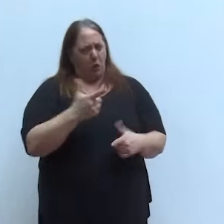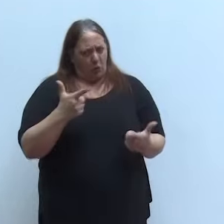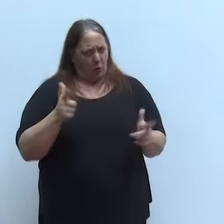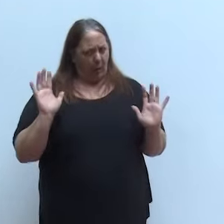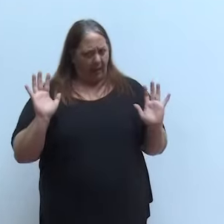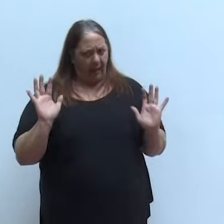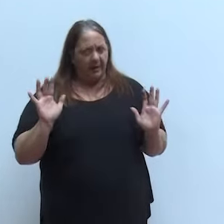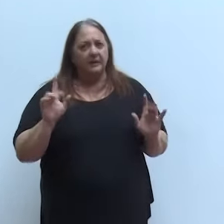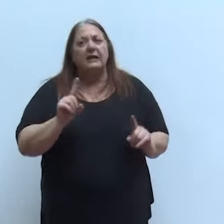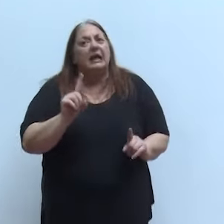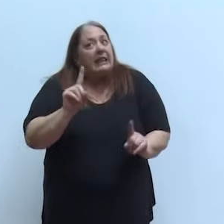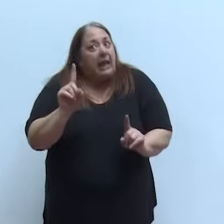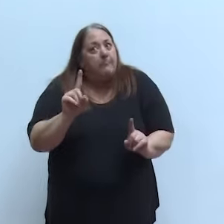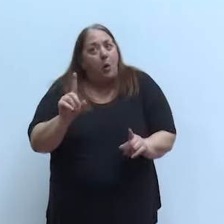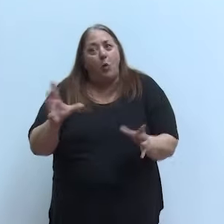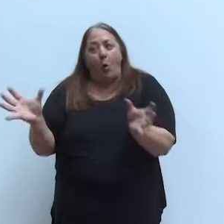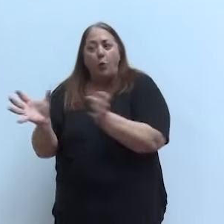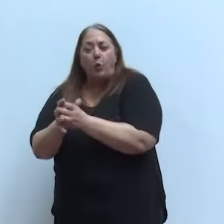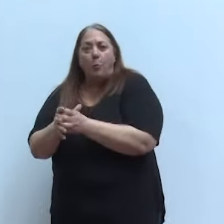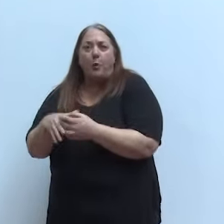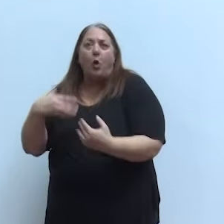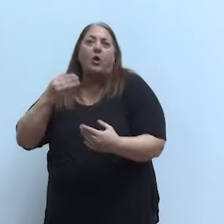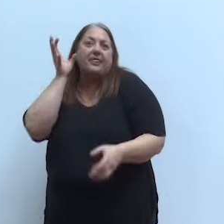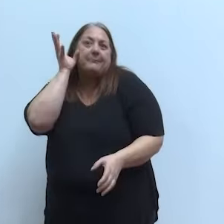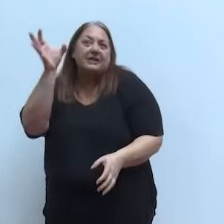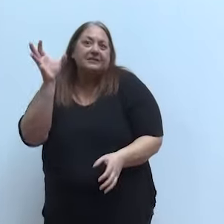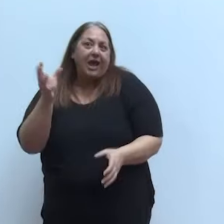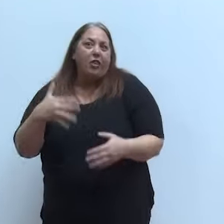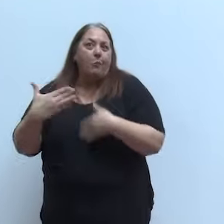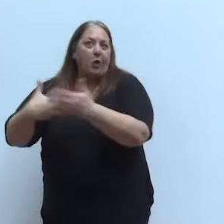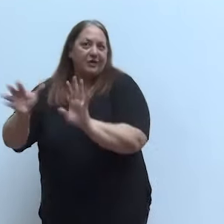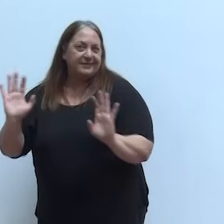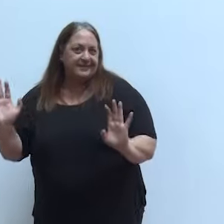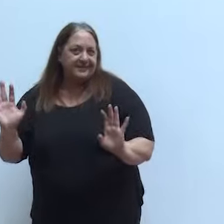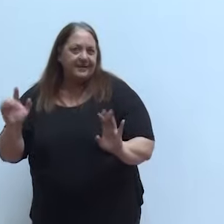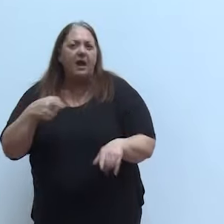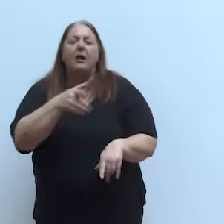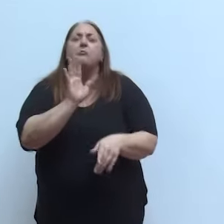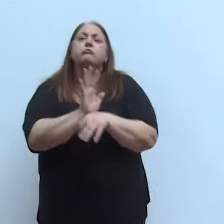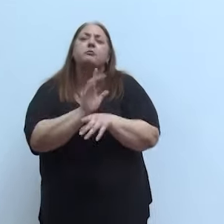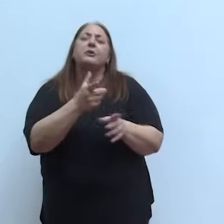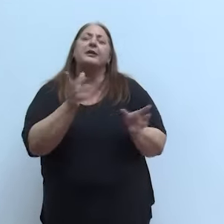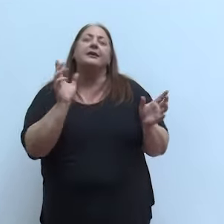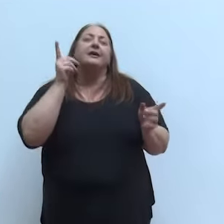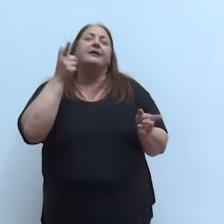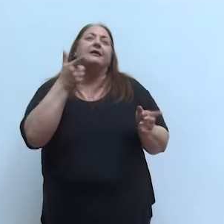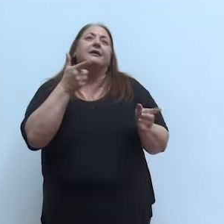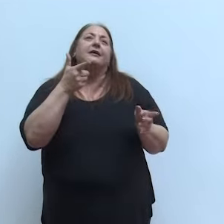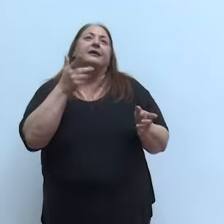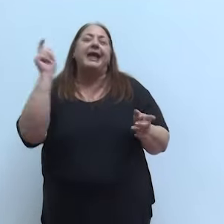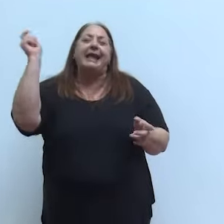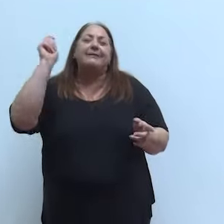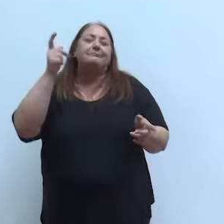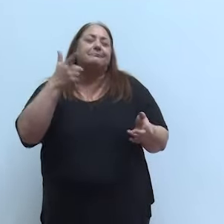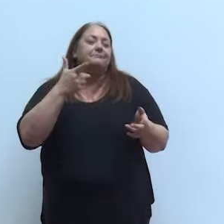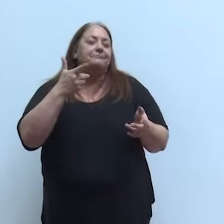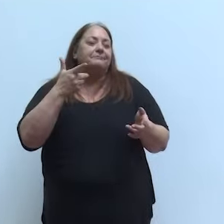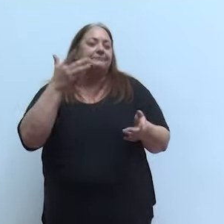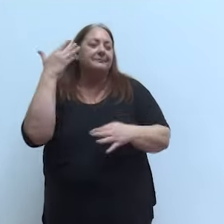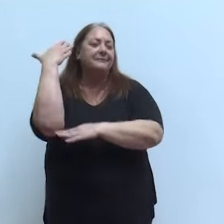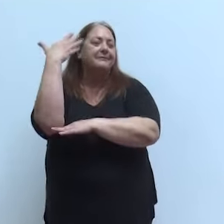a jugar un lugar papel clave en la campaña del miedo frente al balot el hecho de que no hubiera digamos